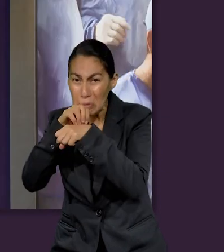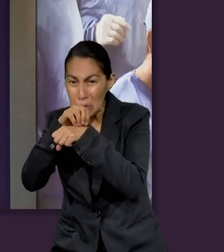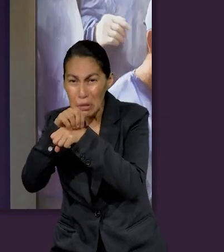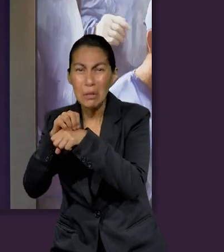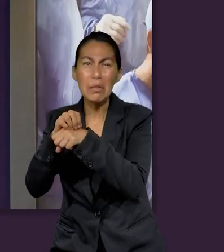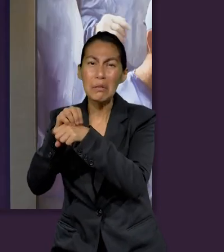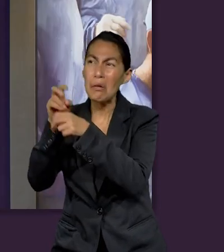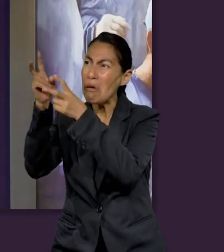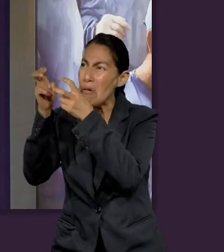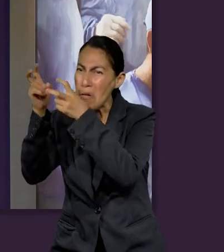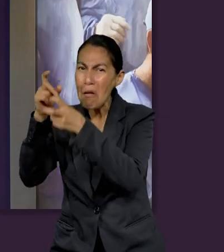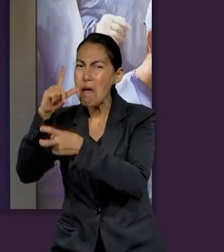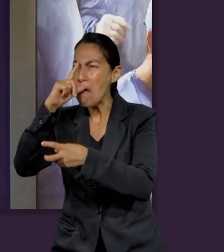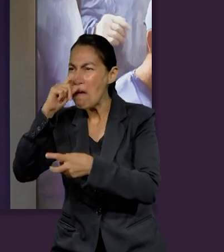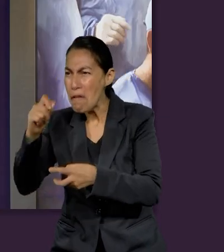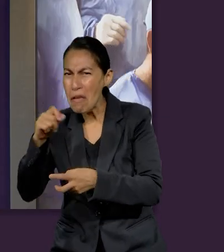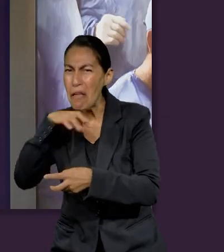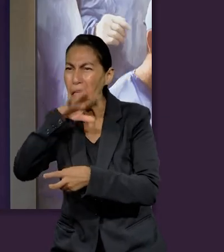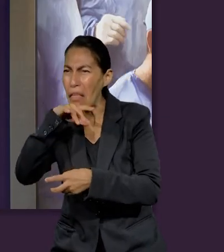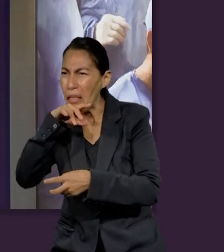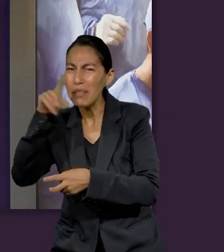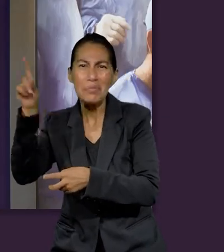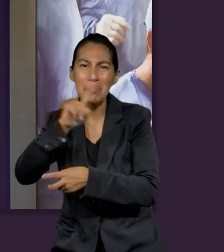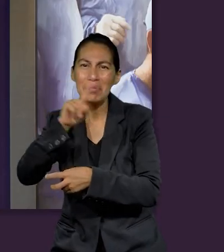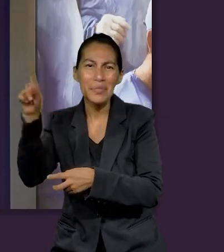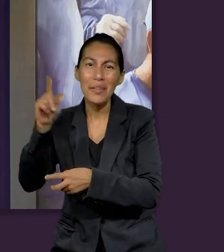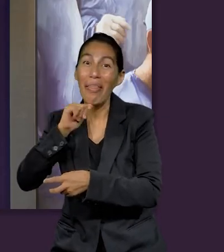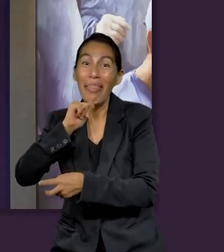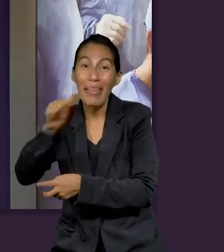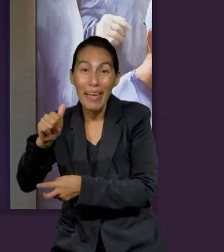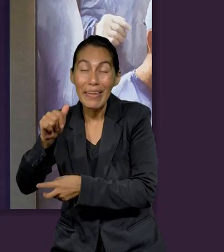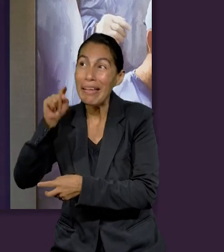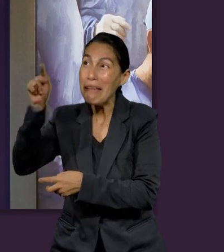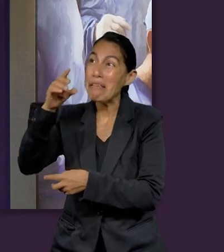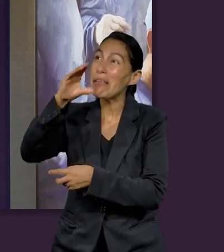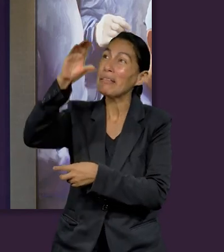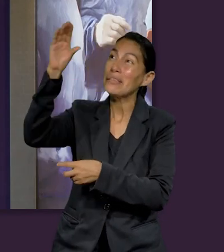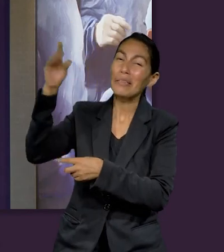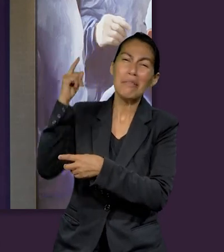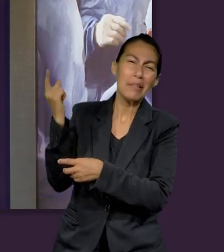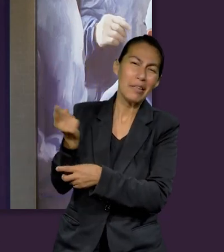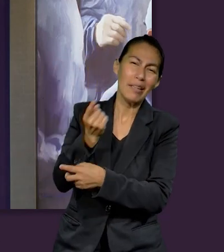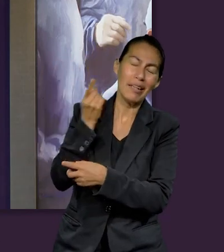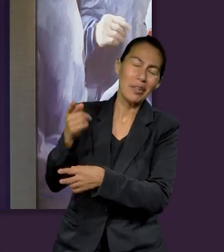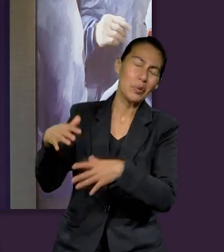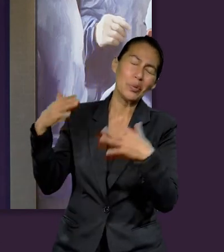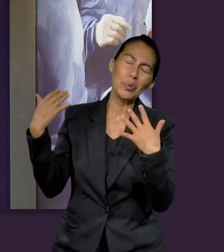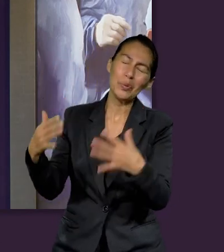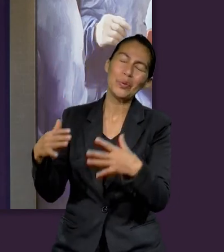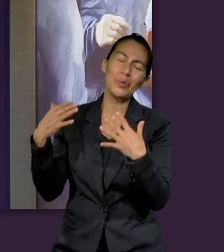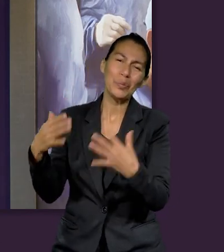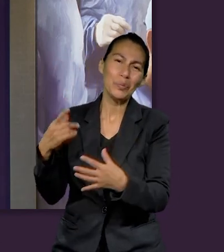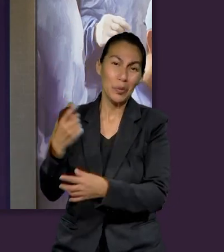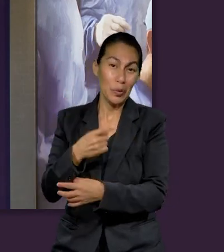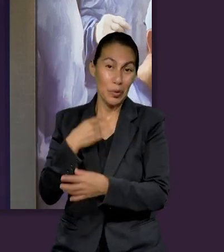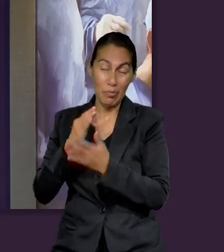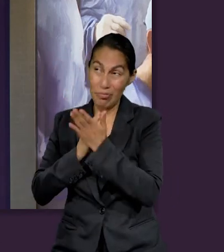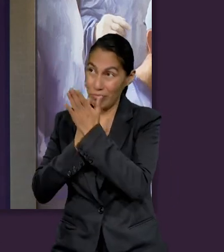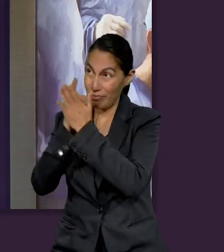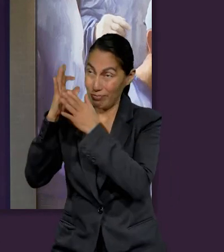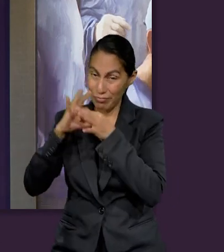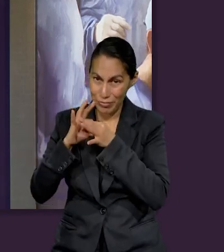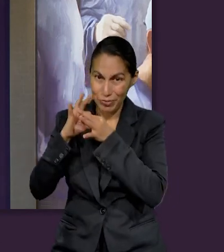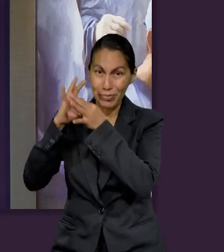ahí ya no va a destruir la polilla ya no ya no los van a robar sino que tendremos por la eternidad de esos tesoros que